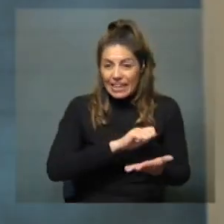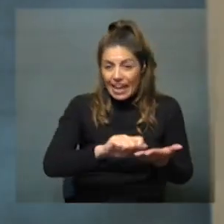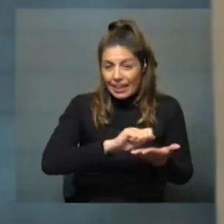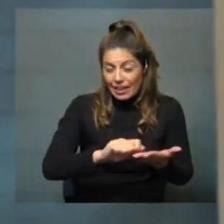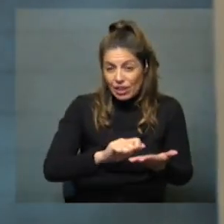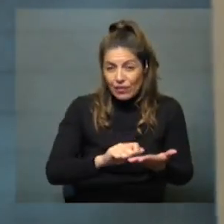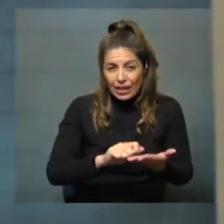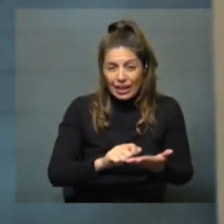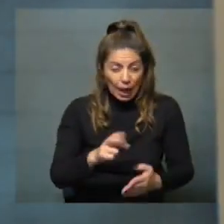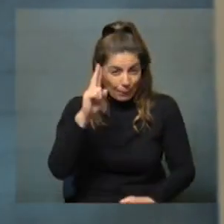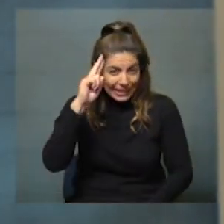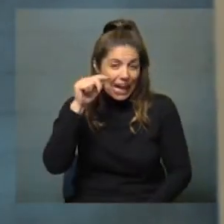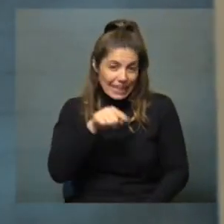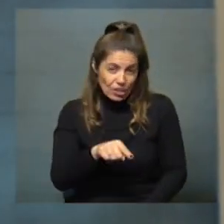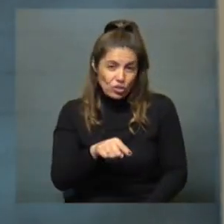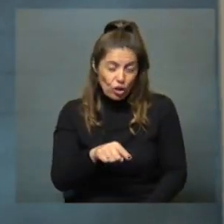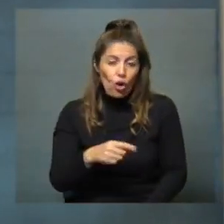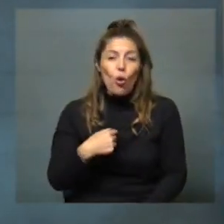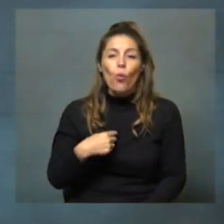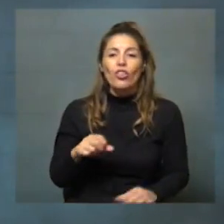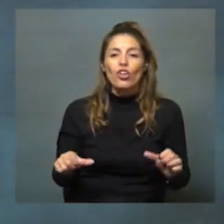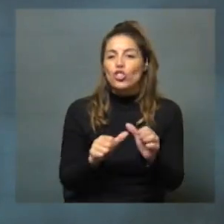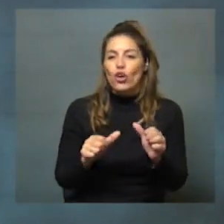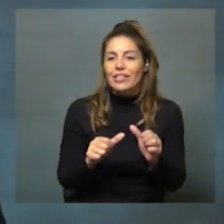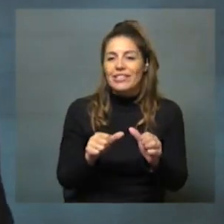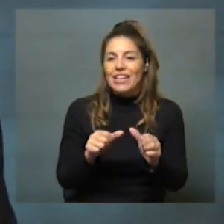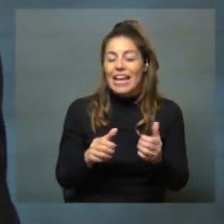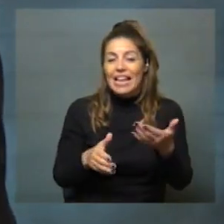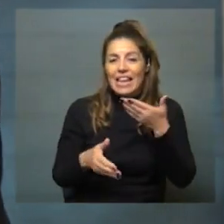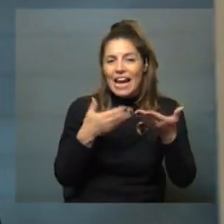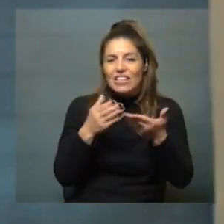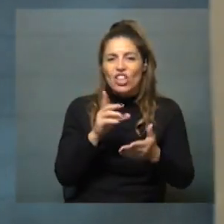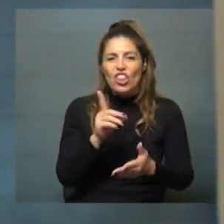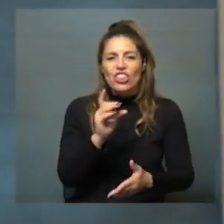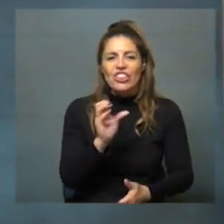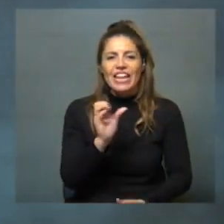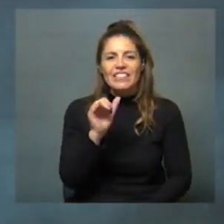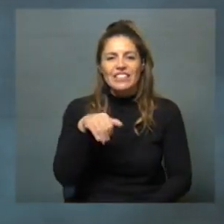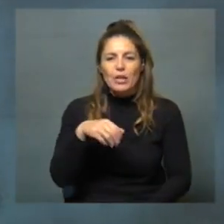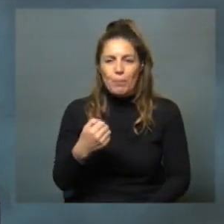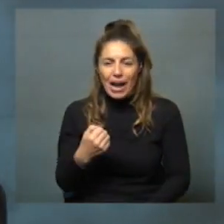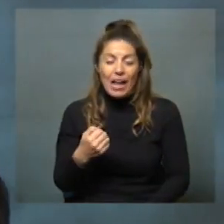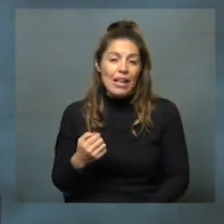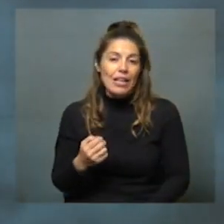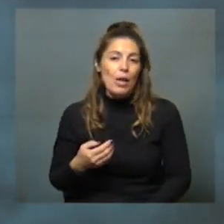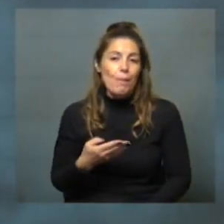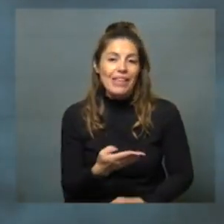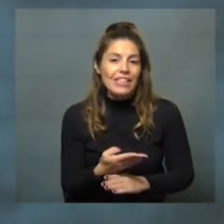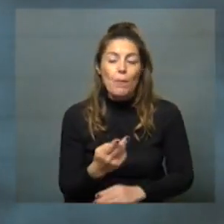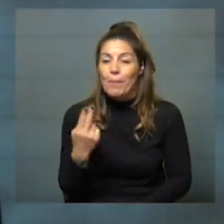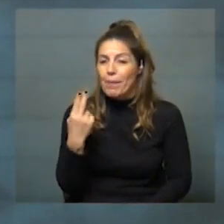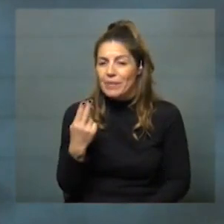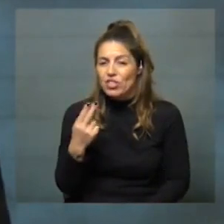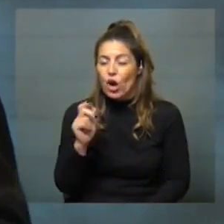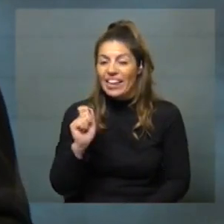por eso cuando hice las décimas, lo primero que hice fue ir a pedir permiso al autor. Entonces, en